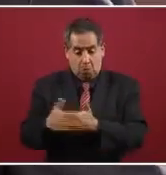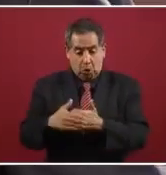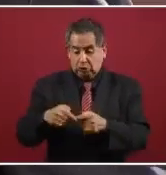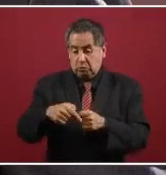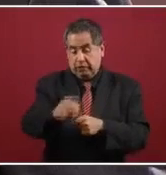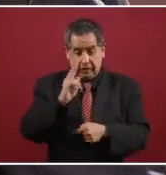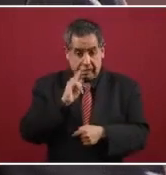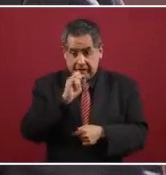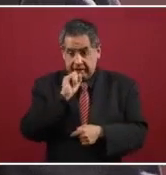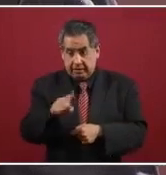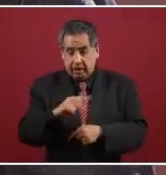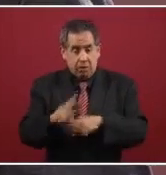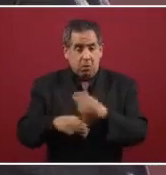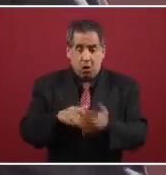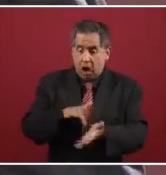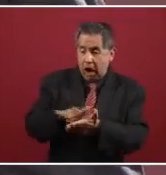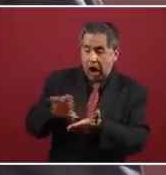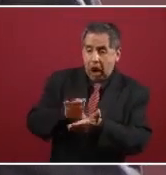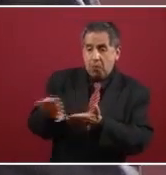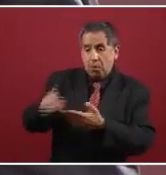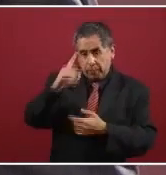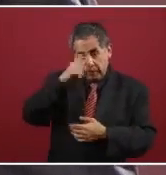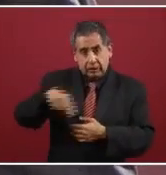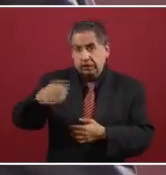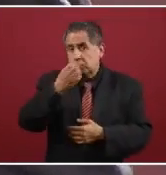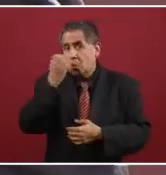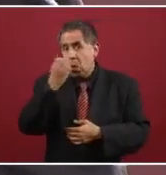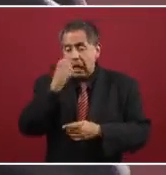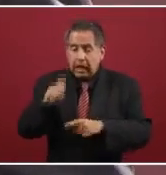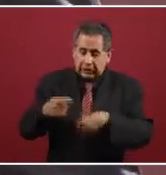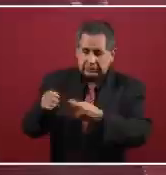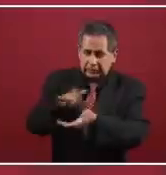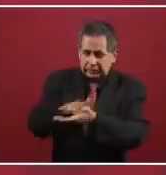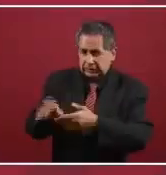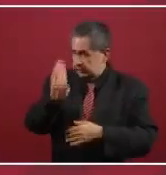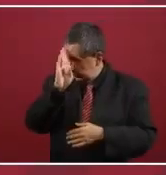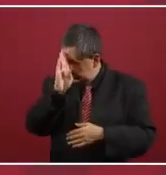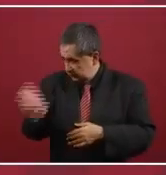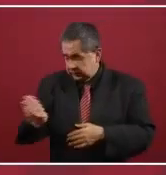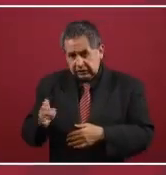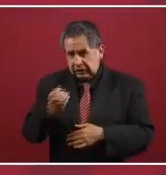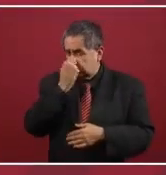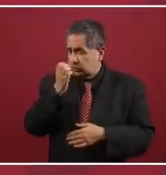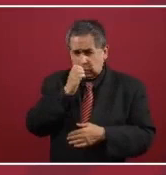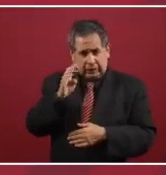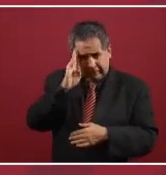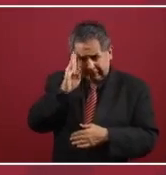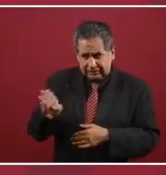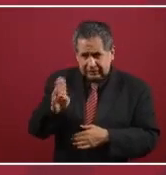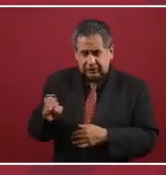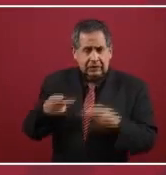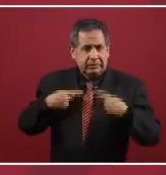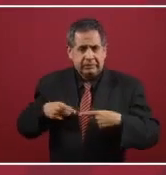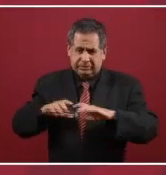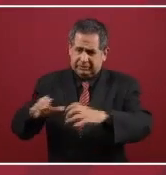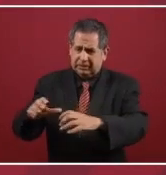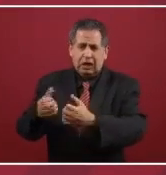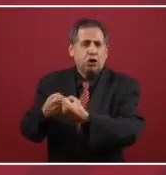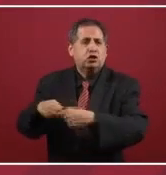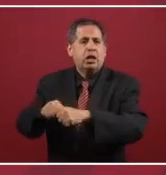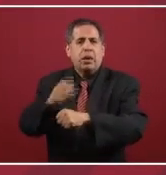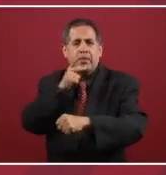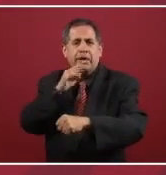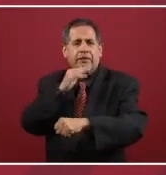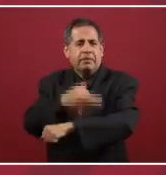así los apoyos para el mantenimiento de las escuelas, directo a las escuelas, a las sociedades